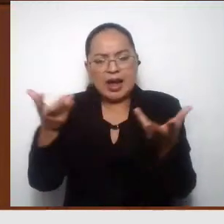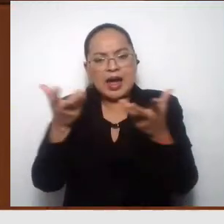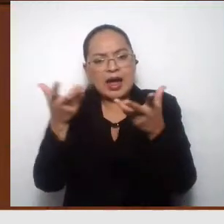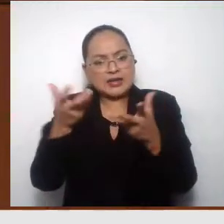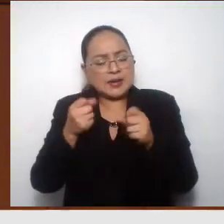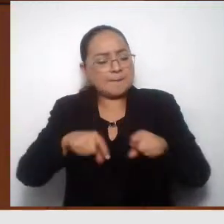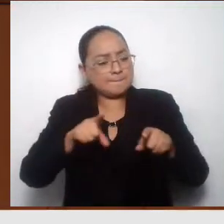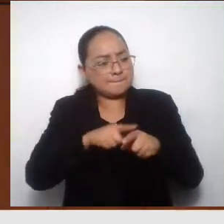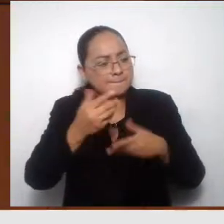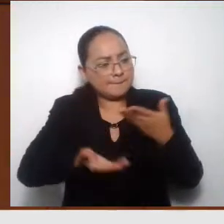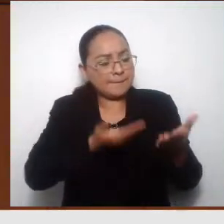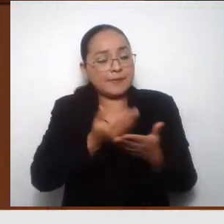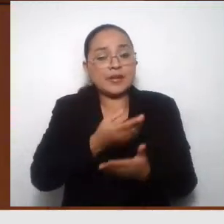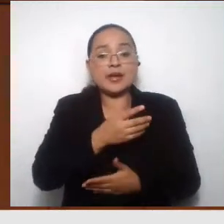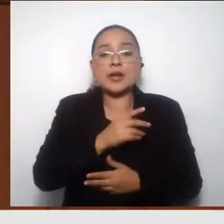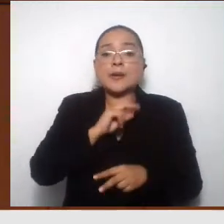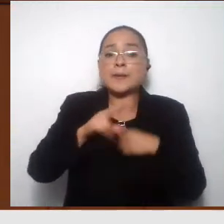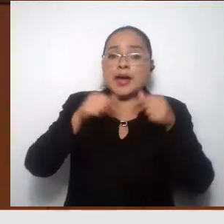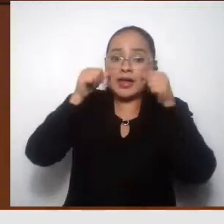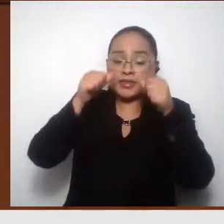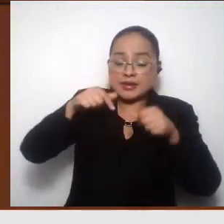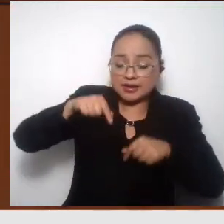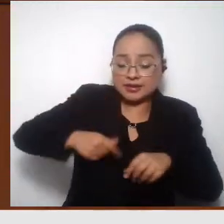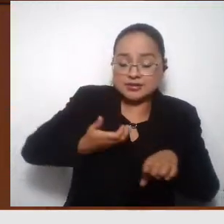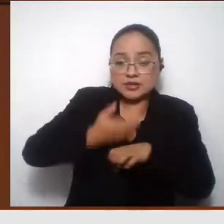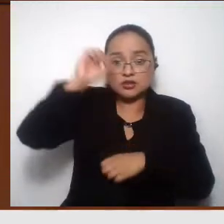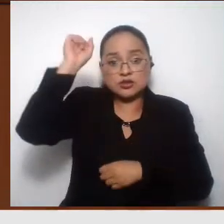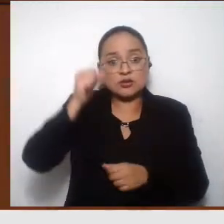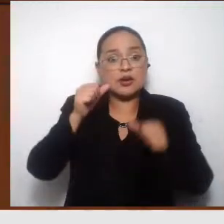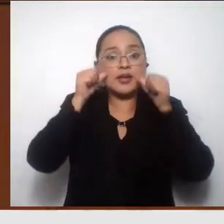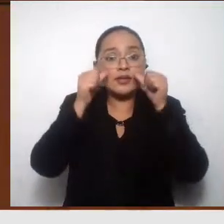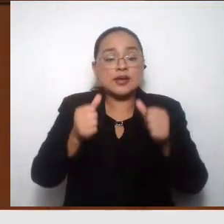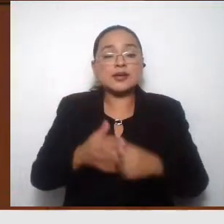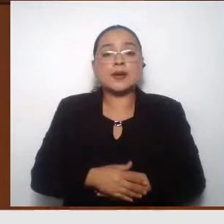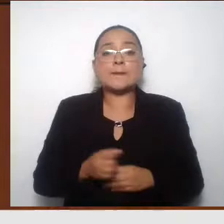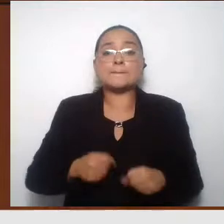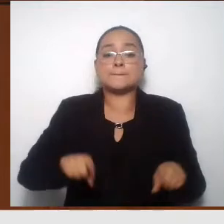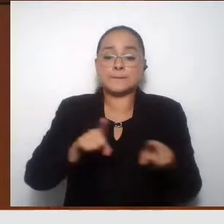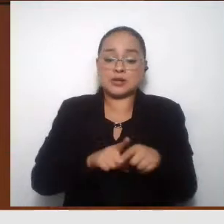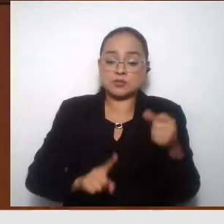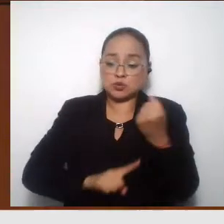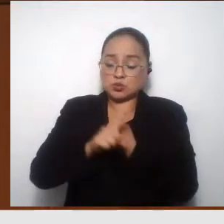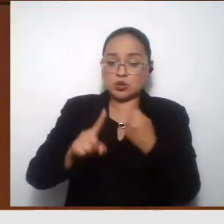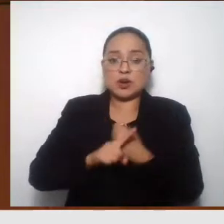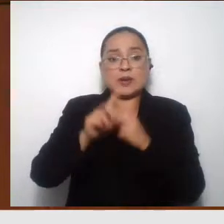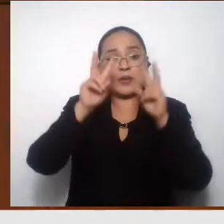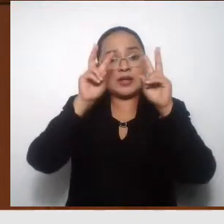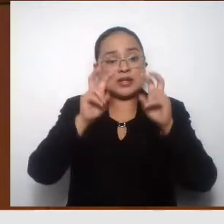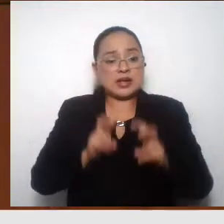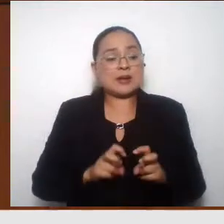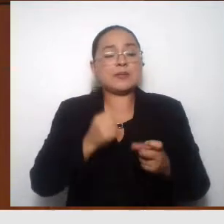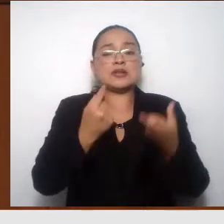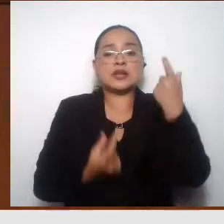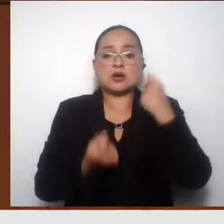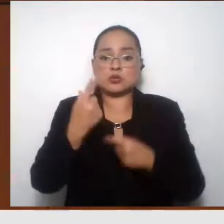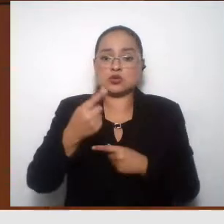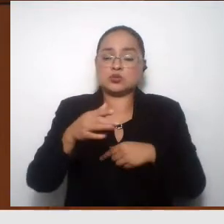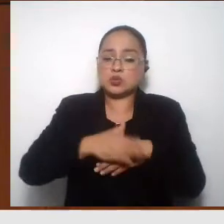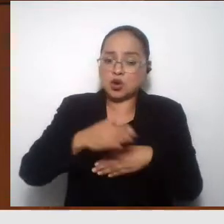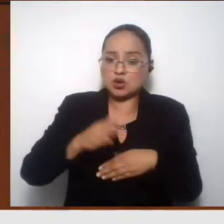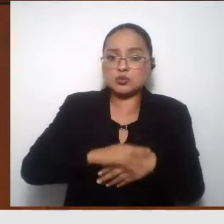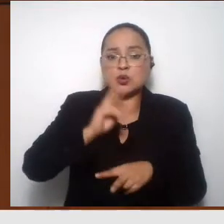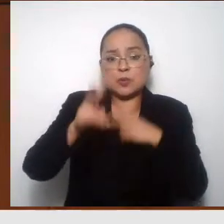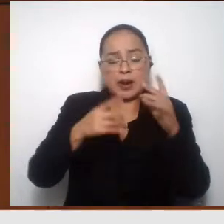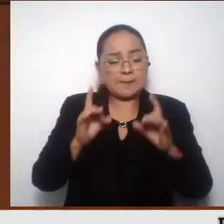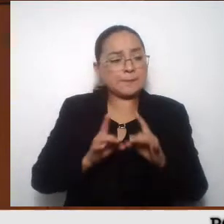las necesidades que tiene el Estado y los temas de coyuntura que definitivamente habrán de surgir. Nada más